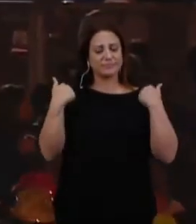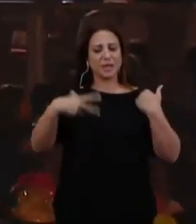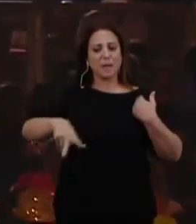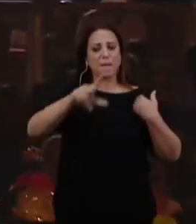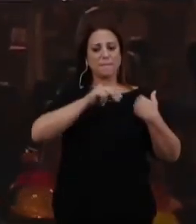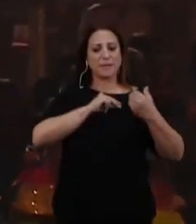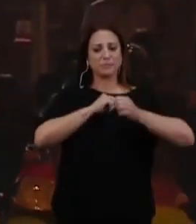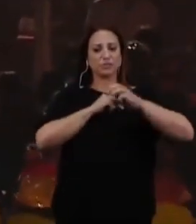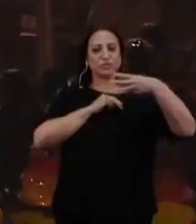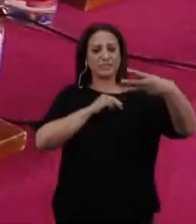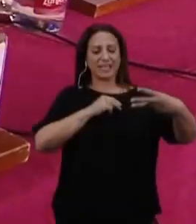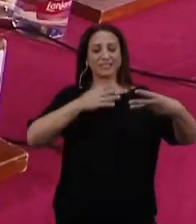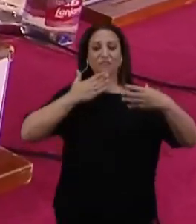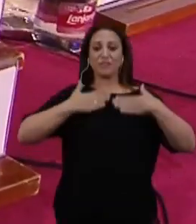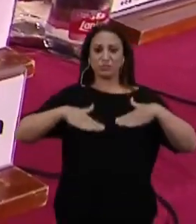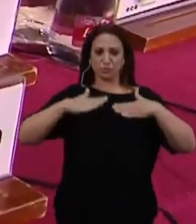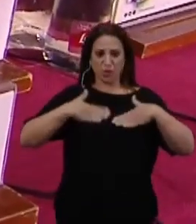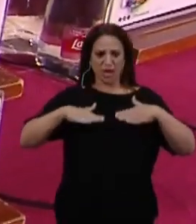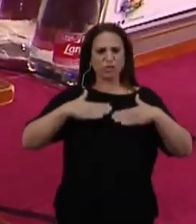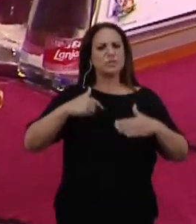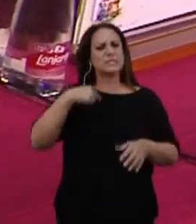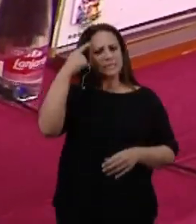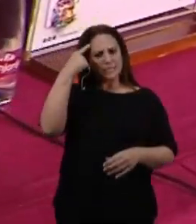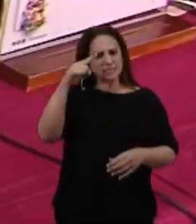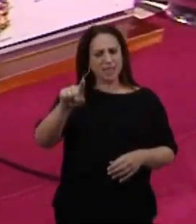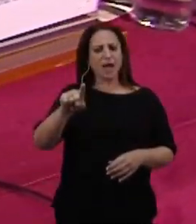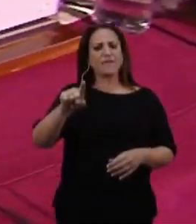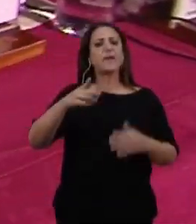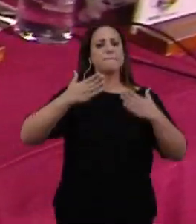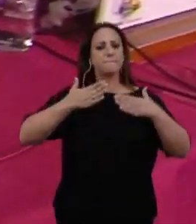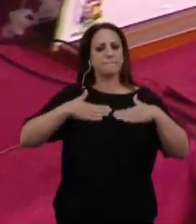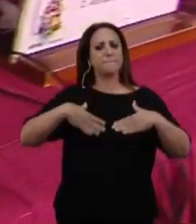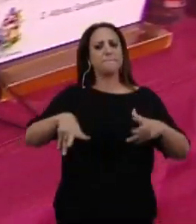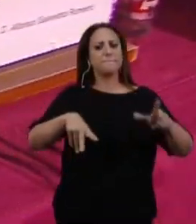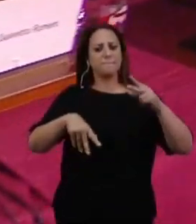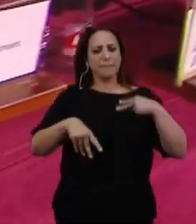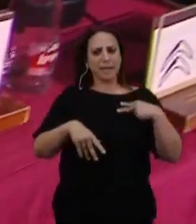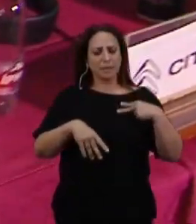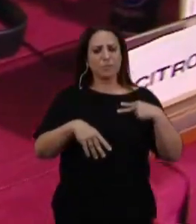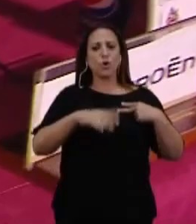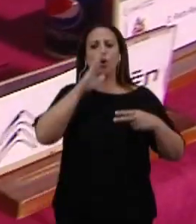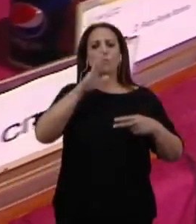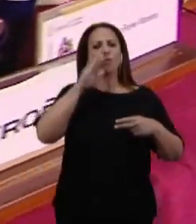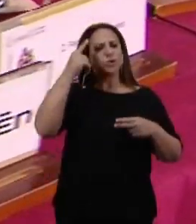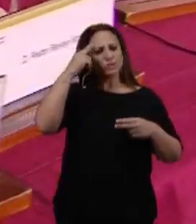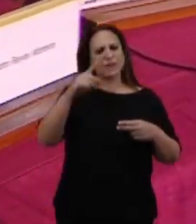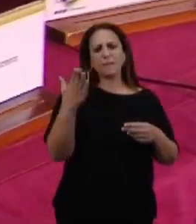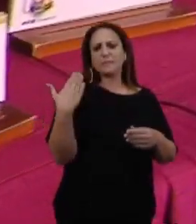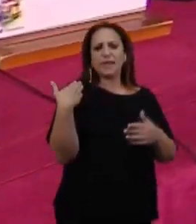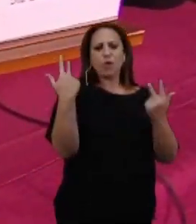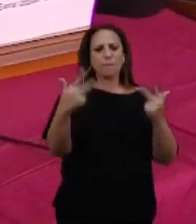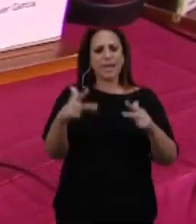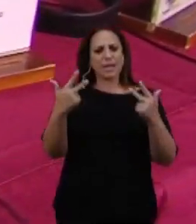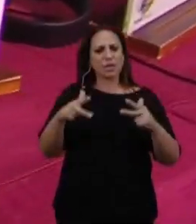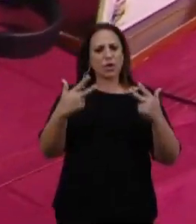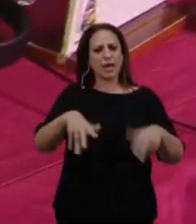premios de vestuario, que ya saben que los premios se concedieron. Conocimos los ganadores el pasado miércoles